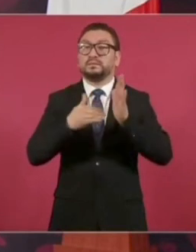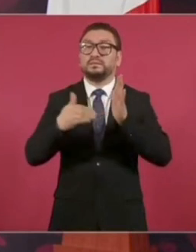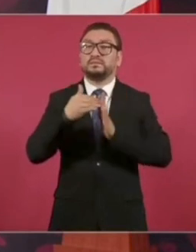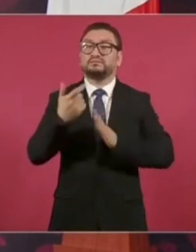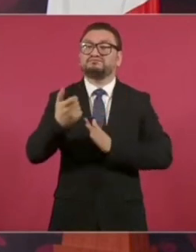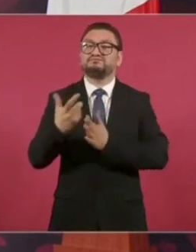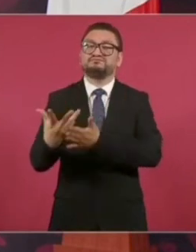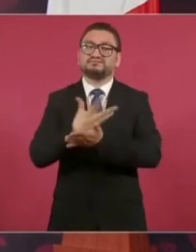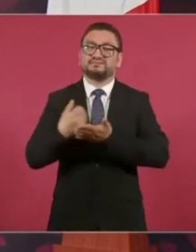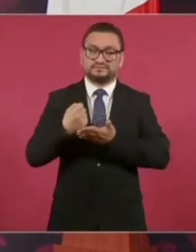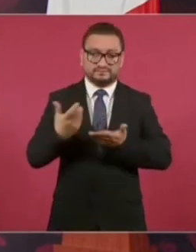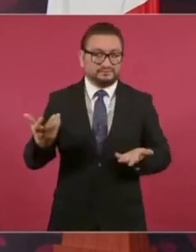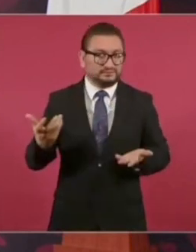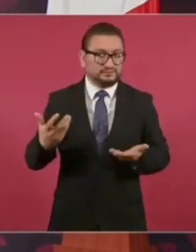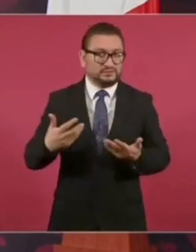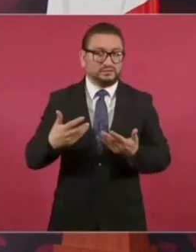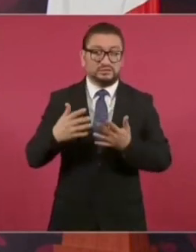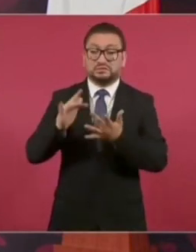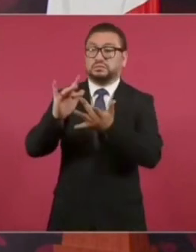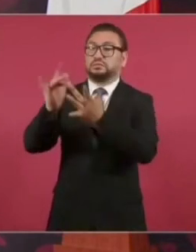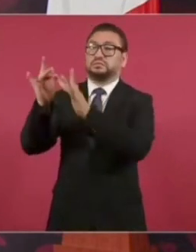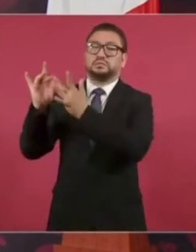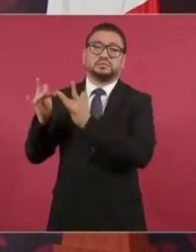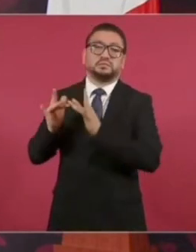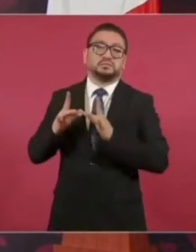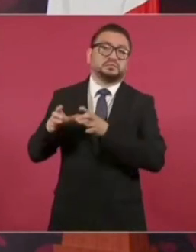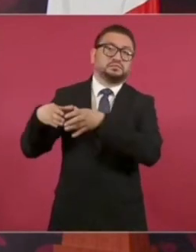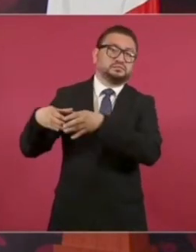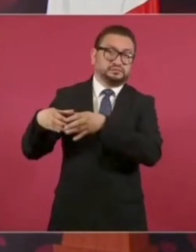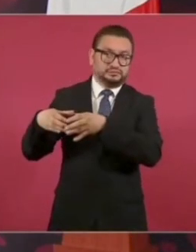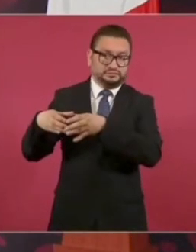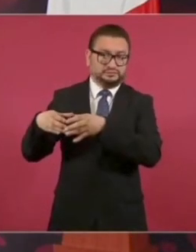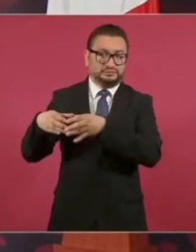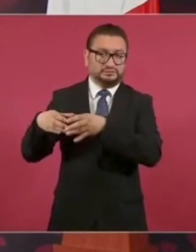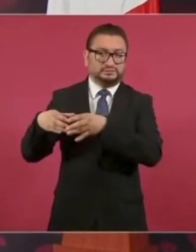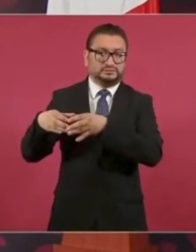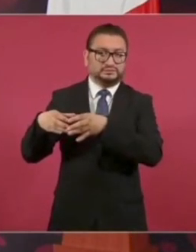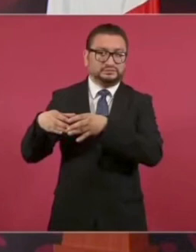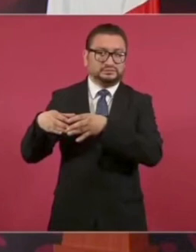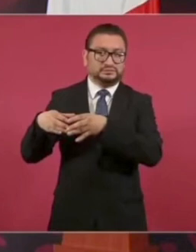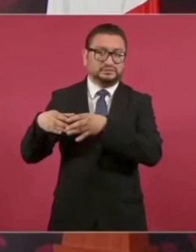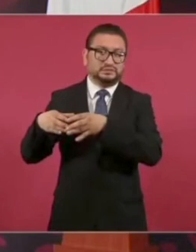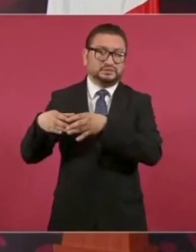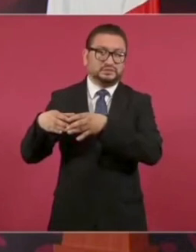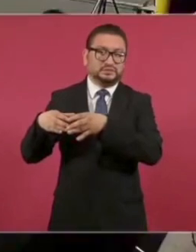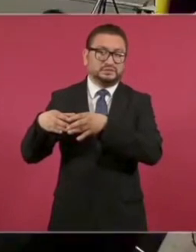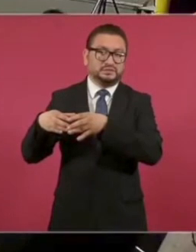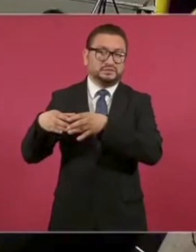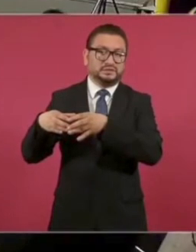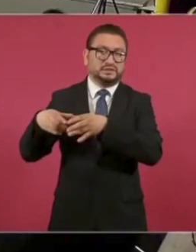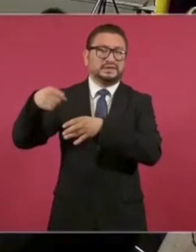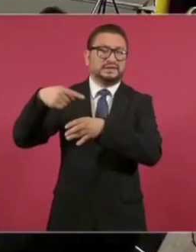241,000 millones. Y era una red. Y estaba, desde luego,